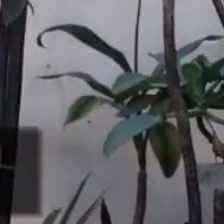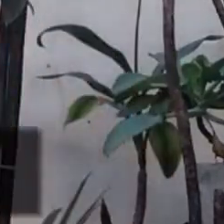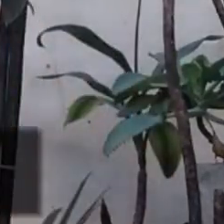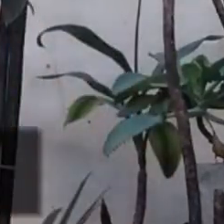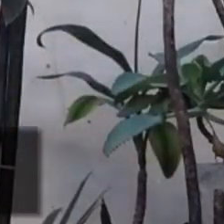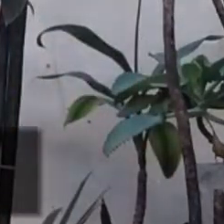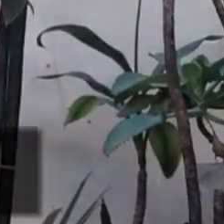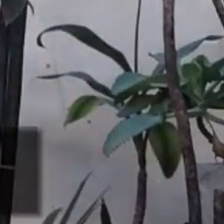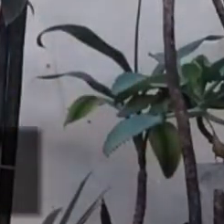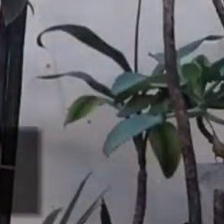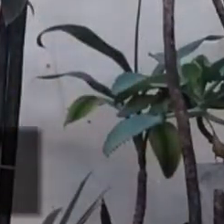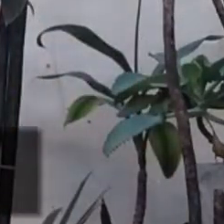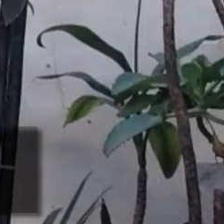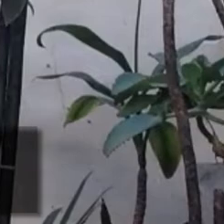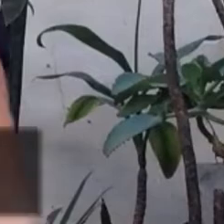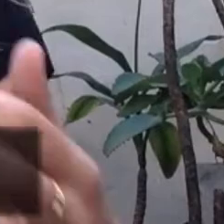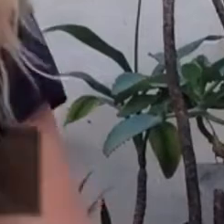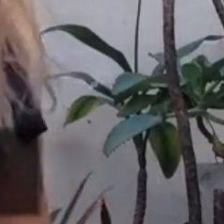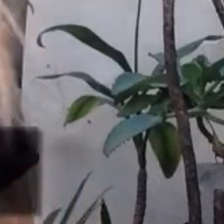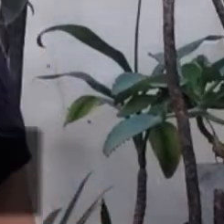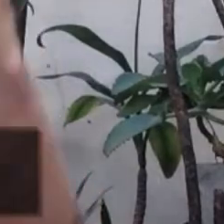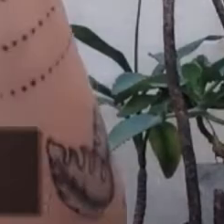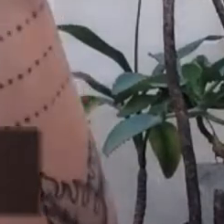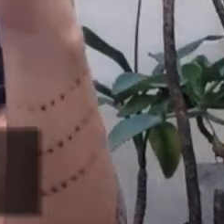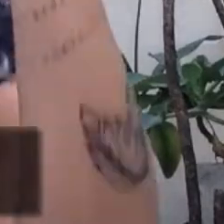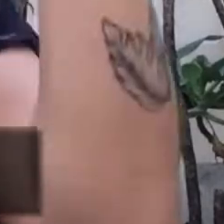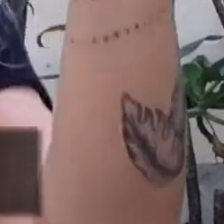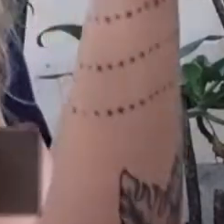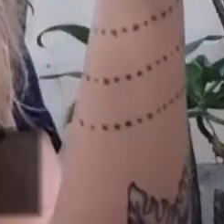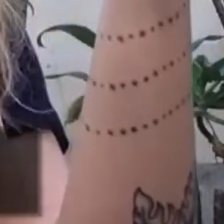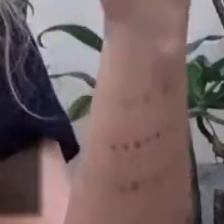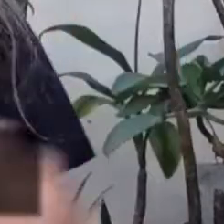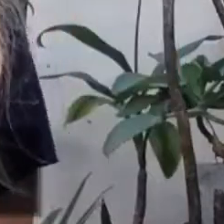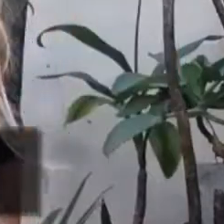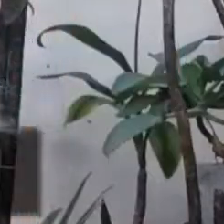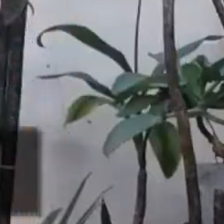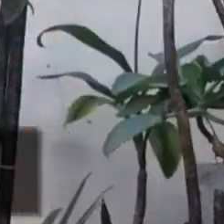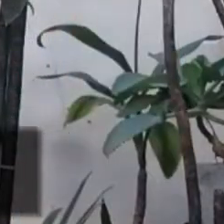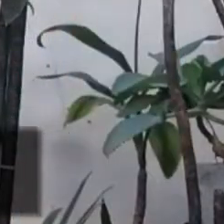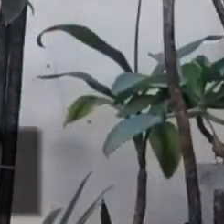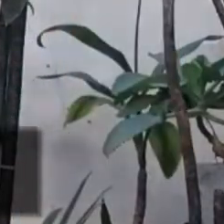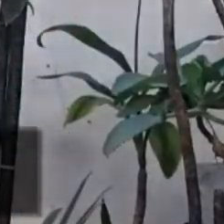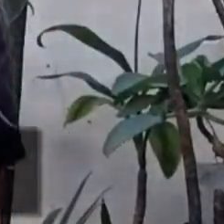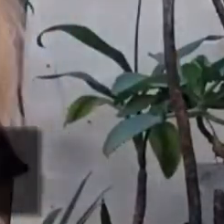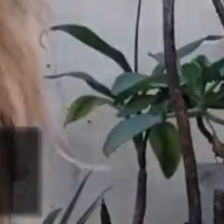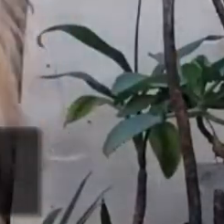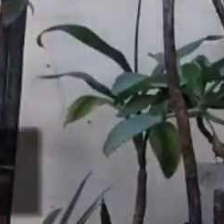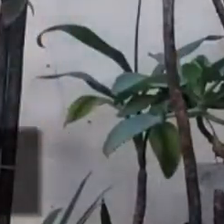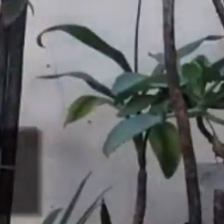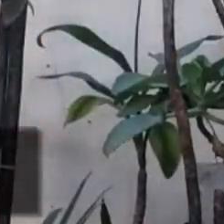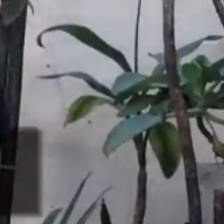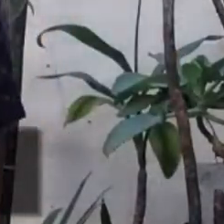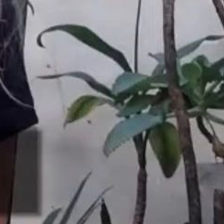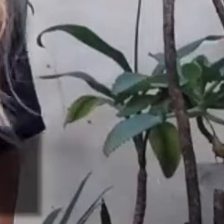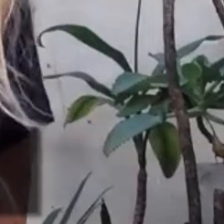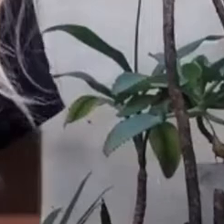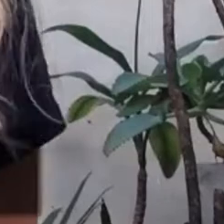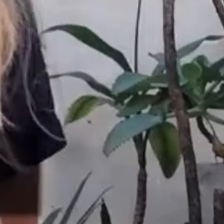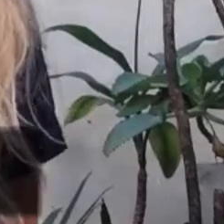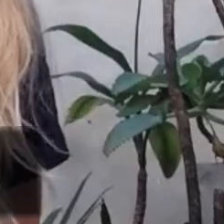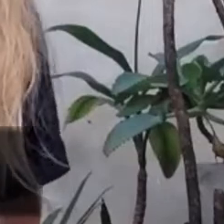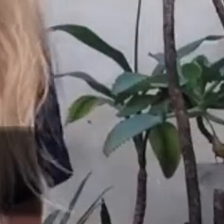todo se eleve y vibre en el aire, que nuestra tierra suba y baile. Muchísimas gracias por este ratito de